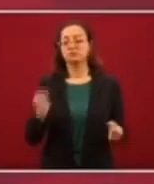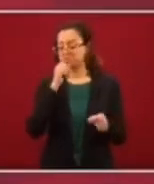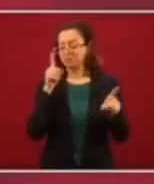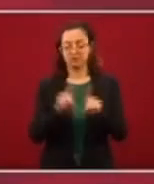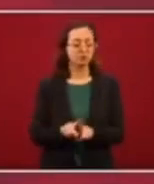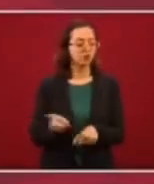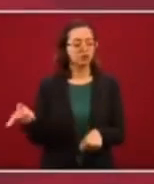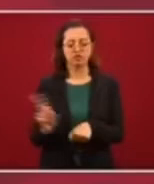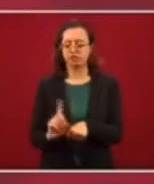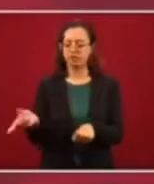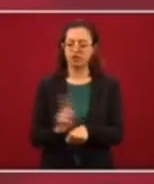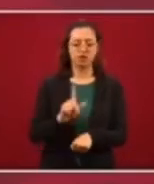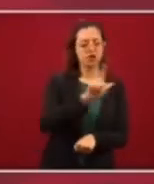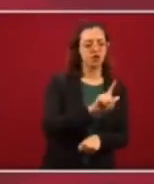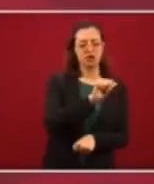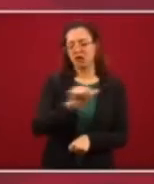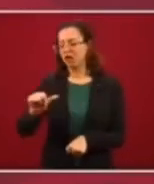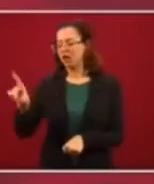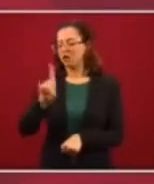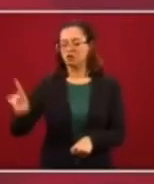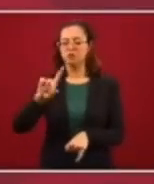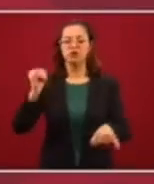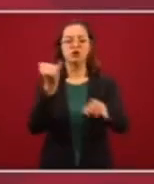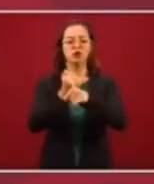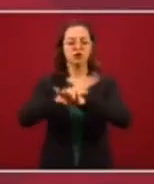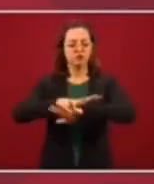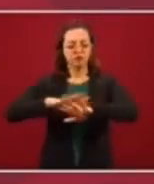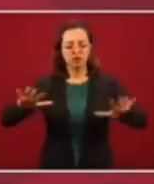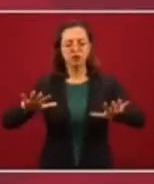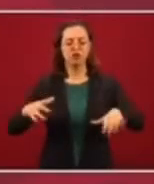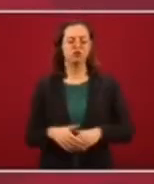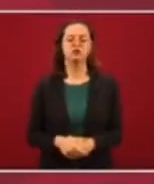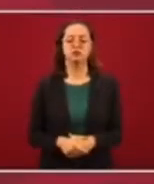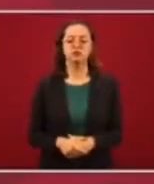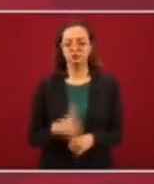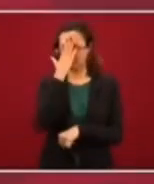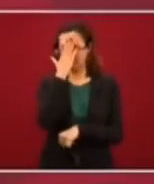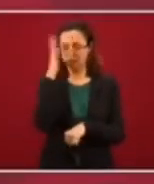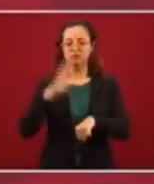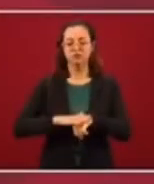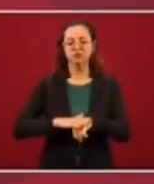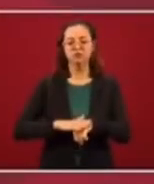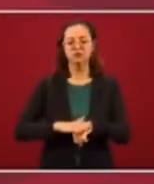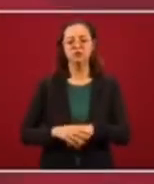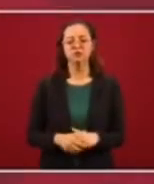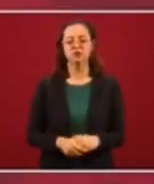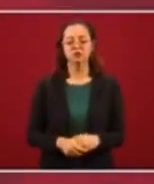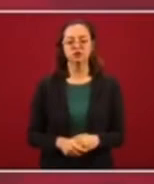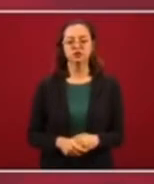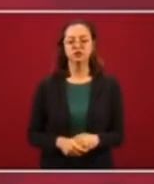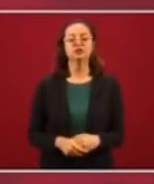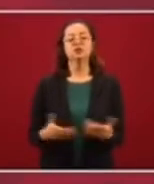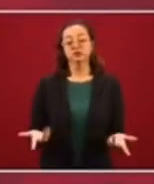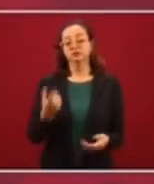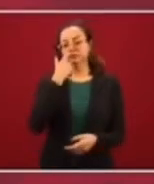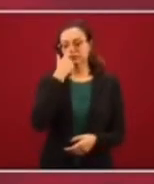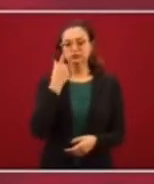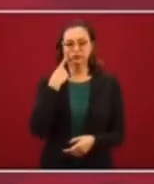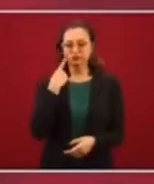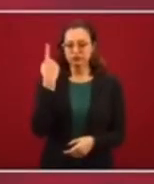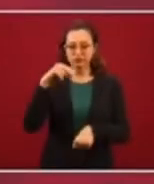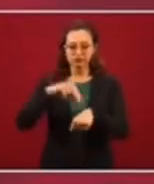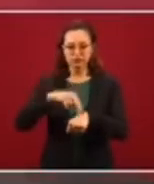días sobre los síntomas un médico en extraordinario y científico